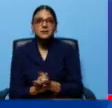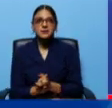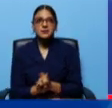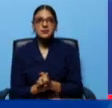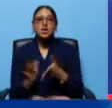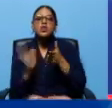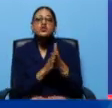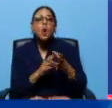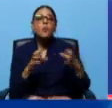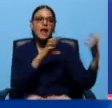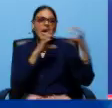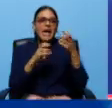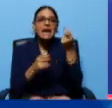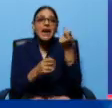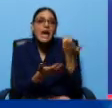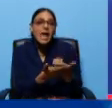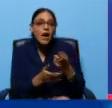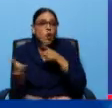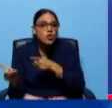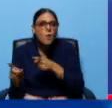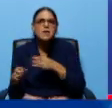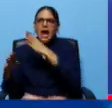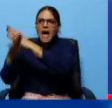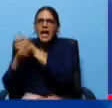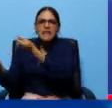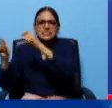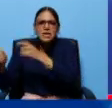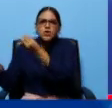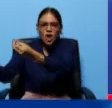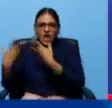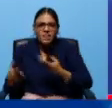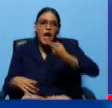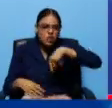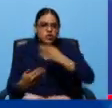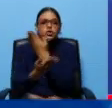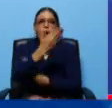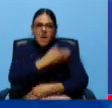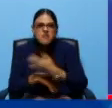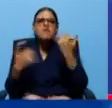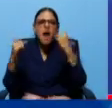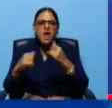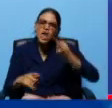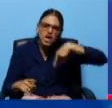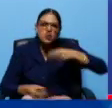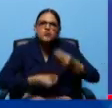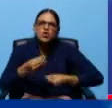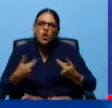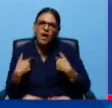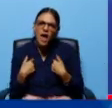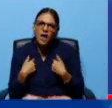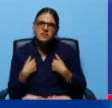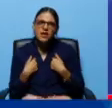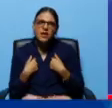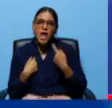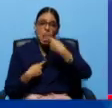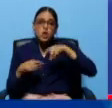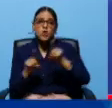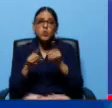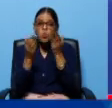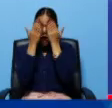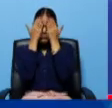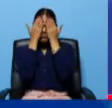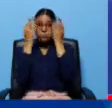de la guerra económica, las heridas de las sanciones, estaban ahí. ¿Y nosotros qué íbamos a hacer? ¿Taparnos los